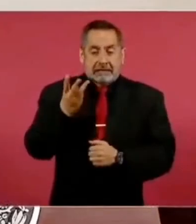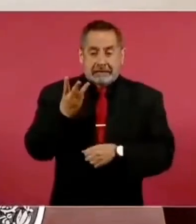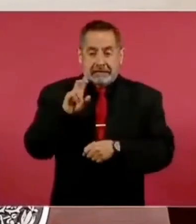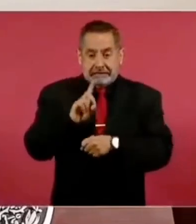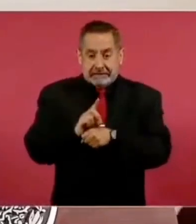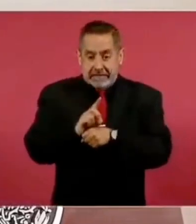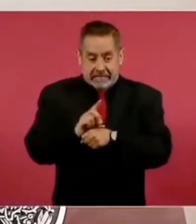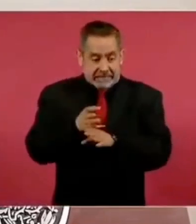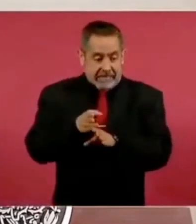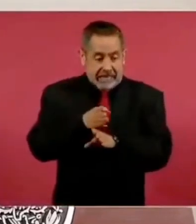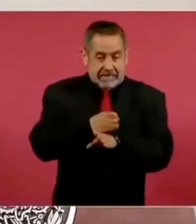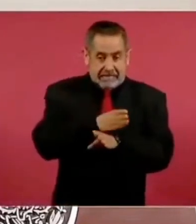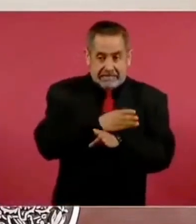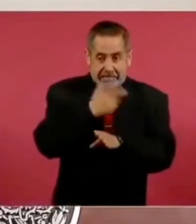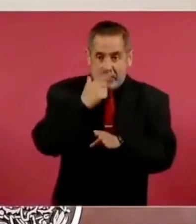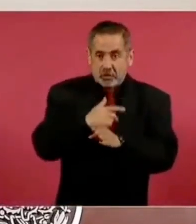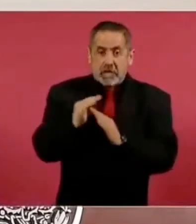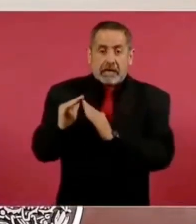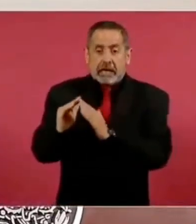por